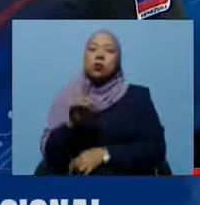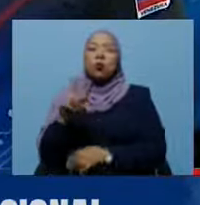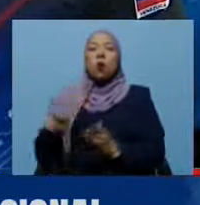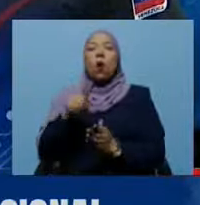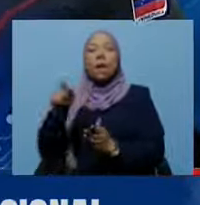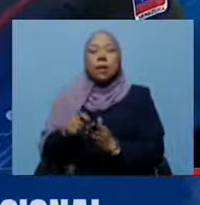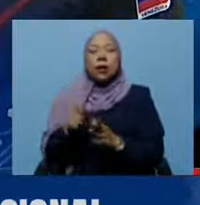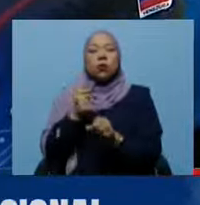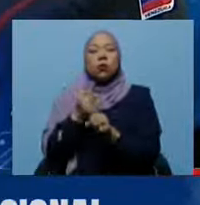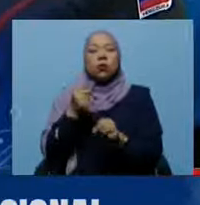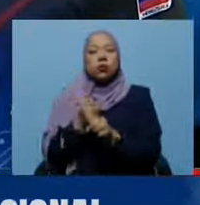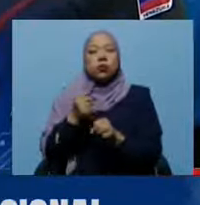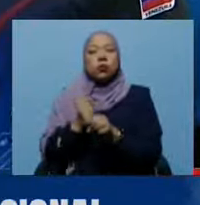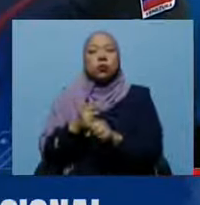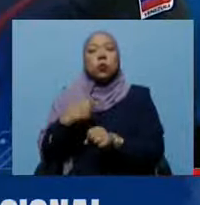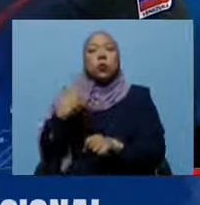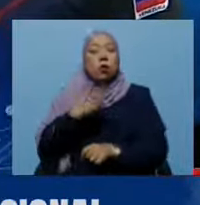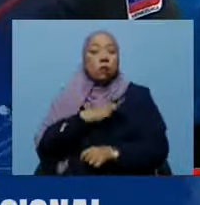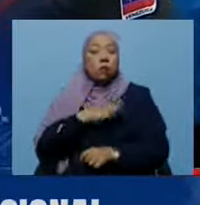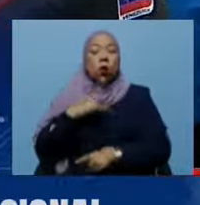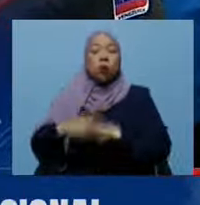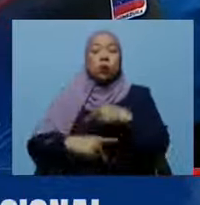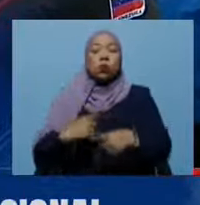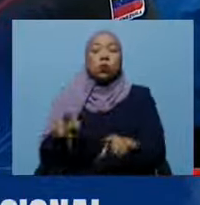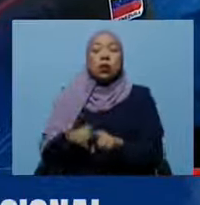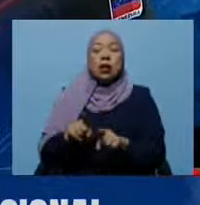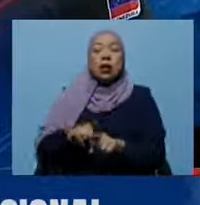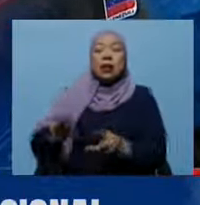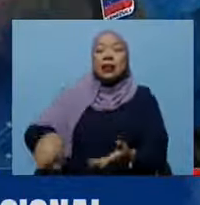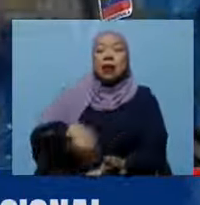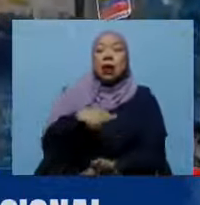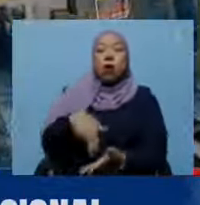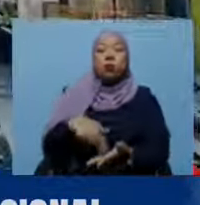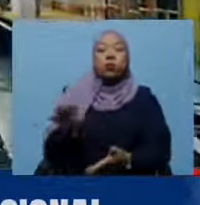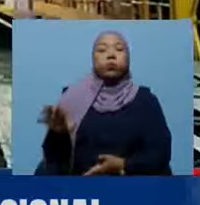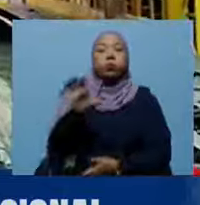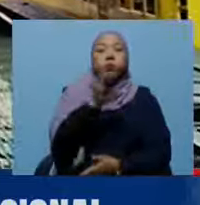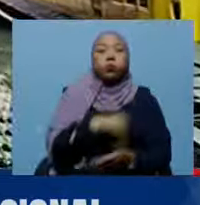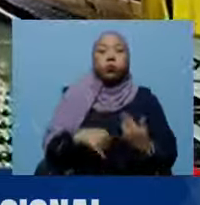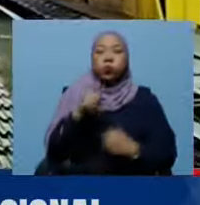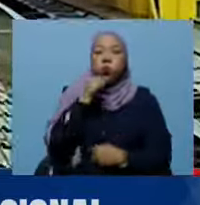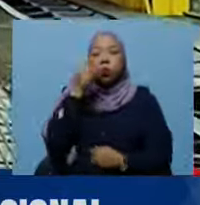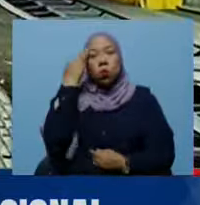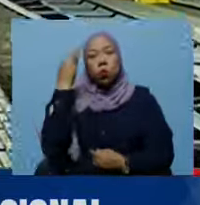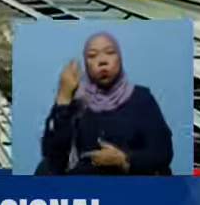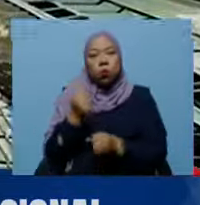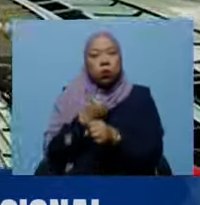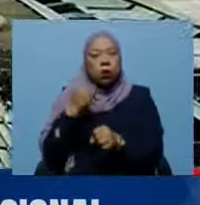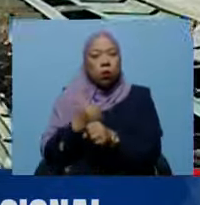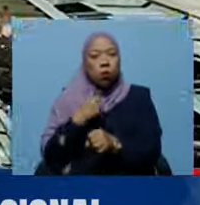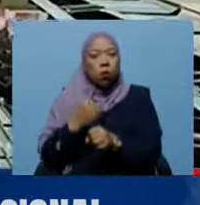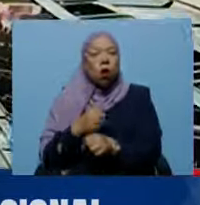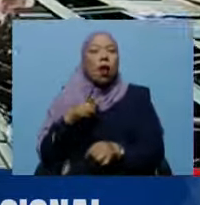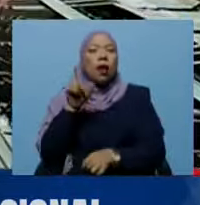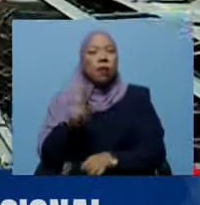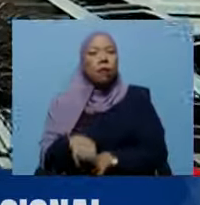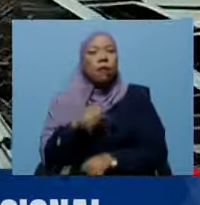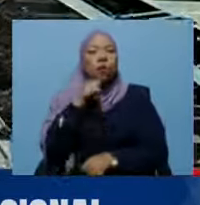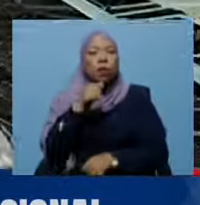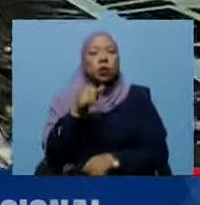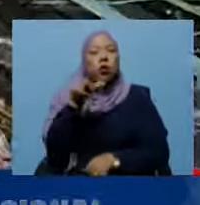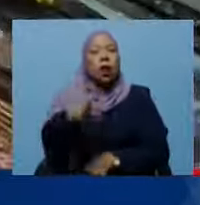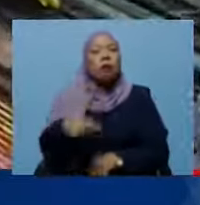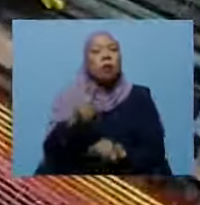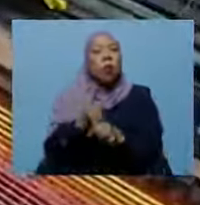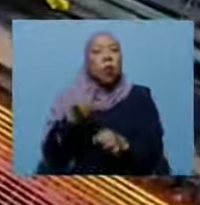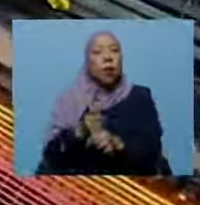complejo siderúrgico nacional. Aquí está mi saludo a la clase obrera, a los trabajadores, trabajadoras.